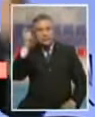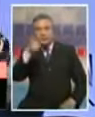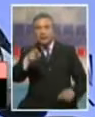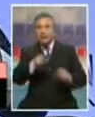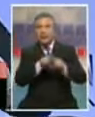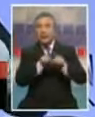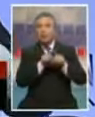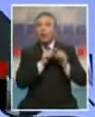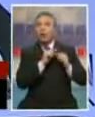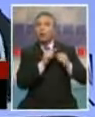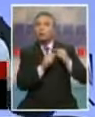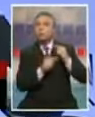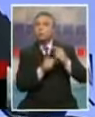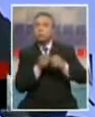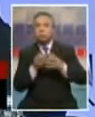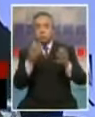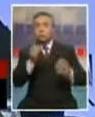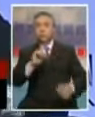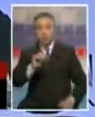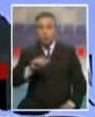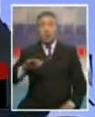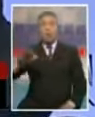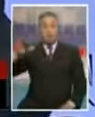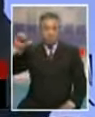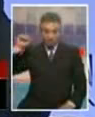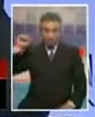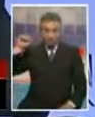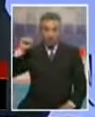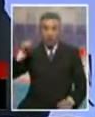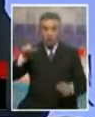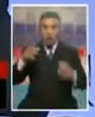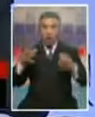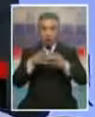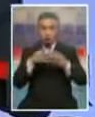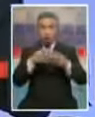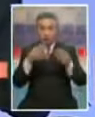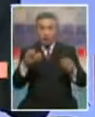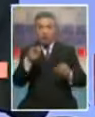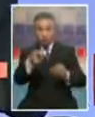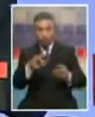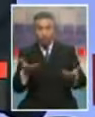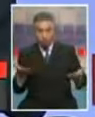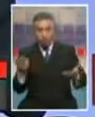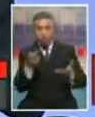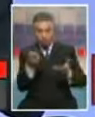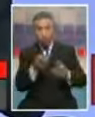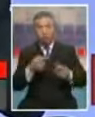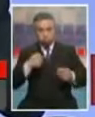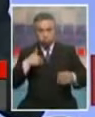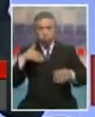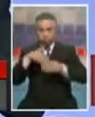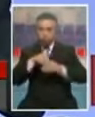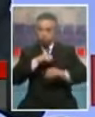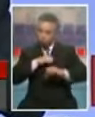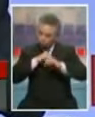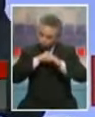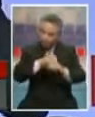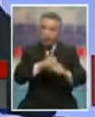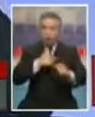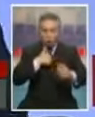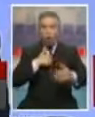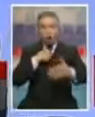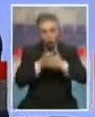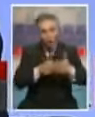la inercia, lo hicieron la derecha y la Concertación. Y me rebelé el 2008 y voté contra la ley por eso. Mi combate, nuestro